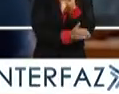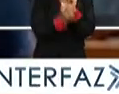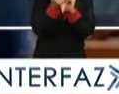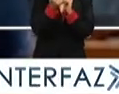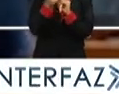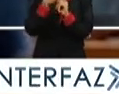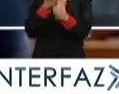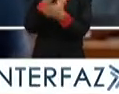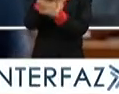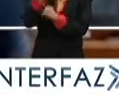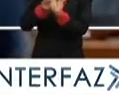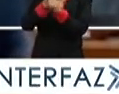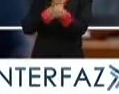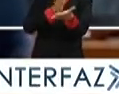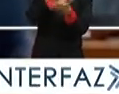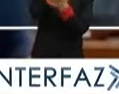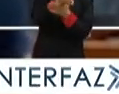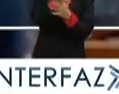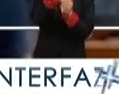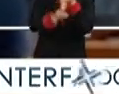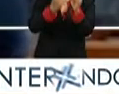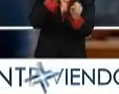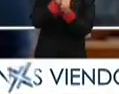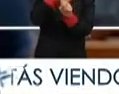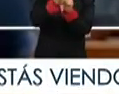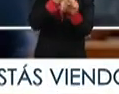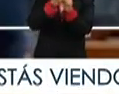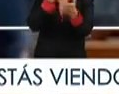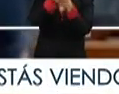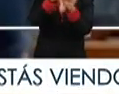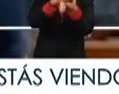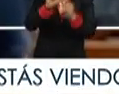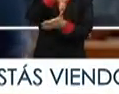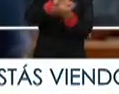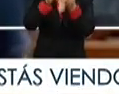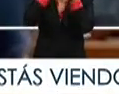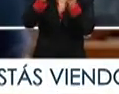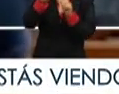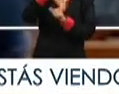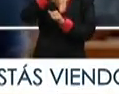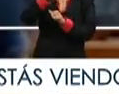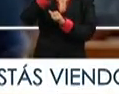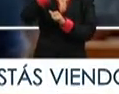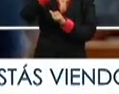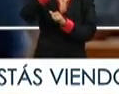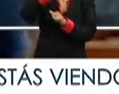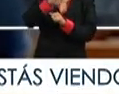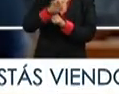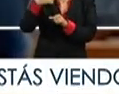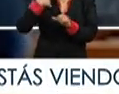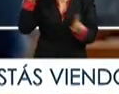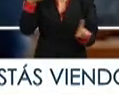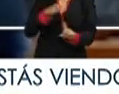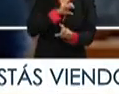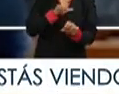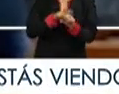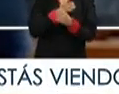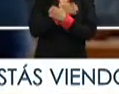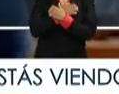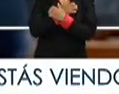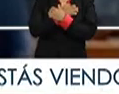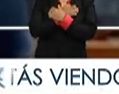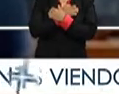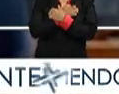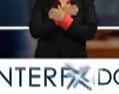tocó practicar o hacer mi último año de prácticas, y me tocó en un centro de atención múltiple. Mi área especializada es educación